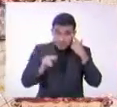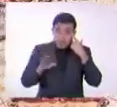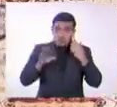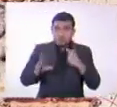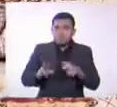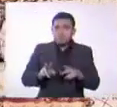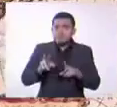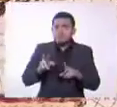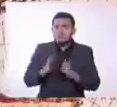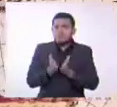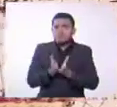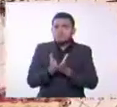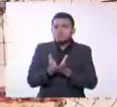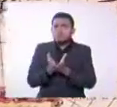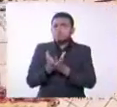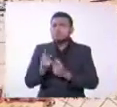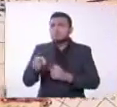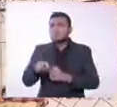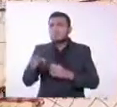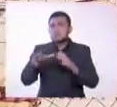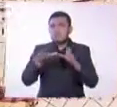primera circunnavegación mundial.